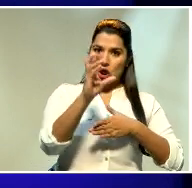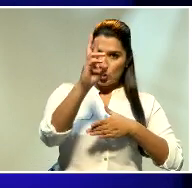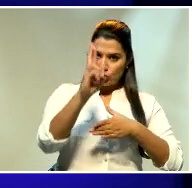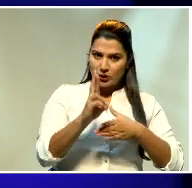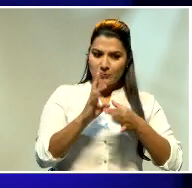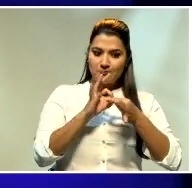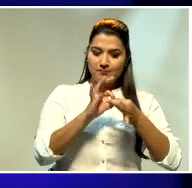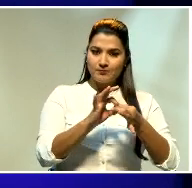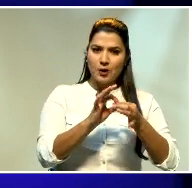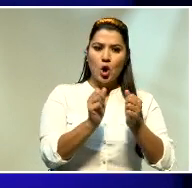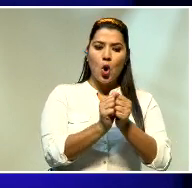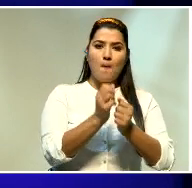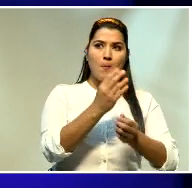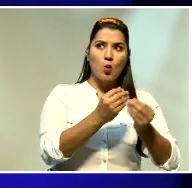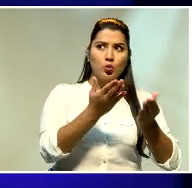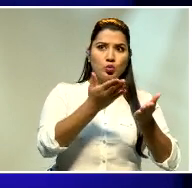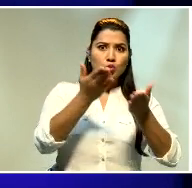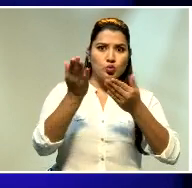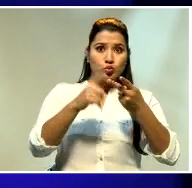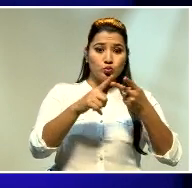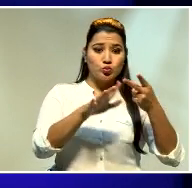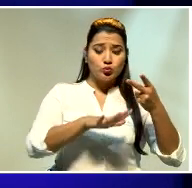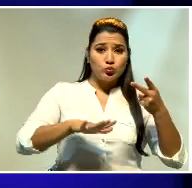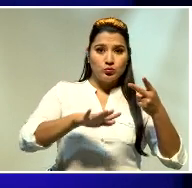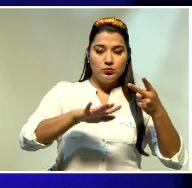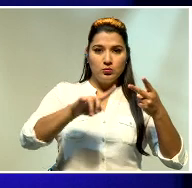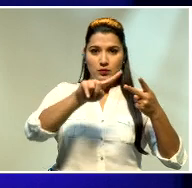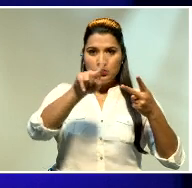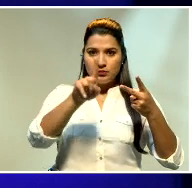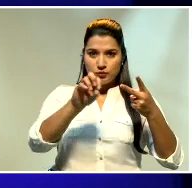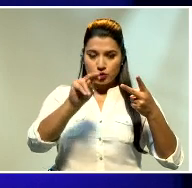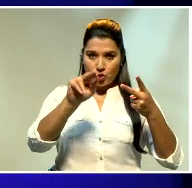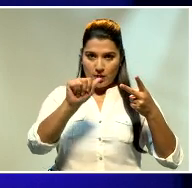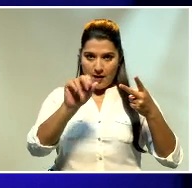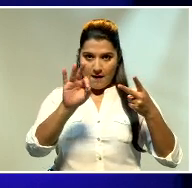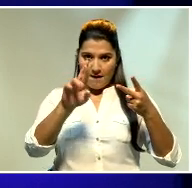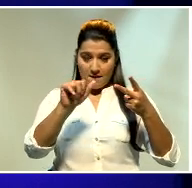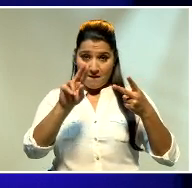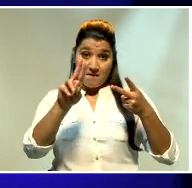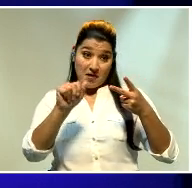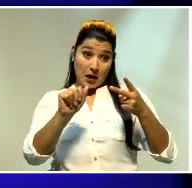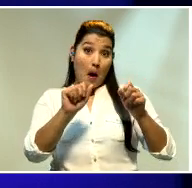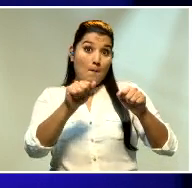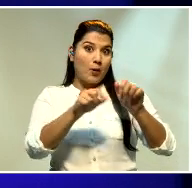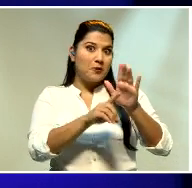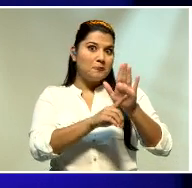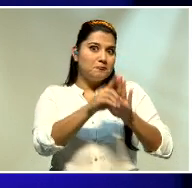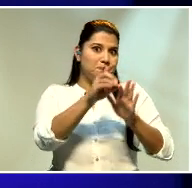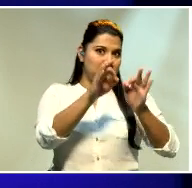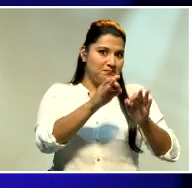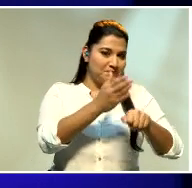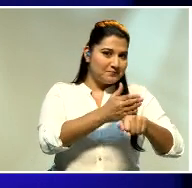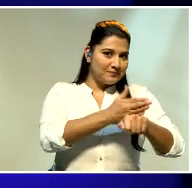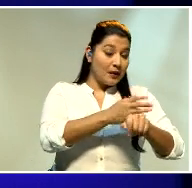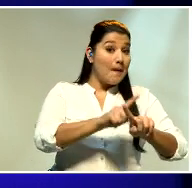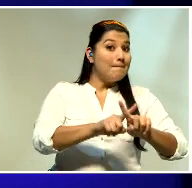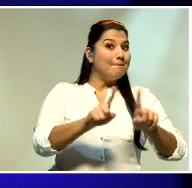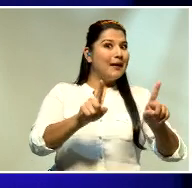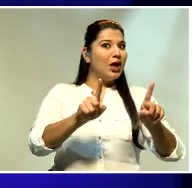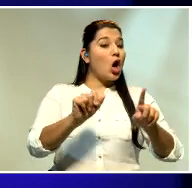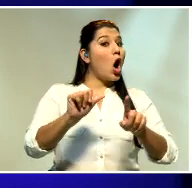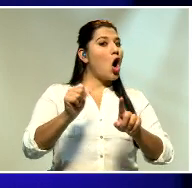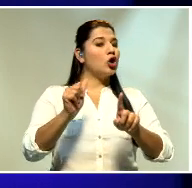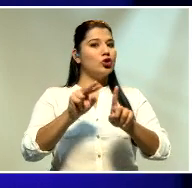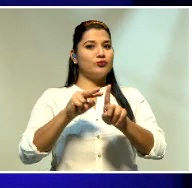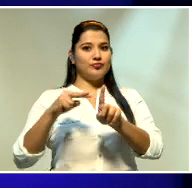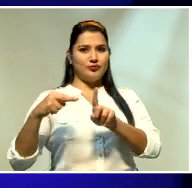las zonas francas tiene índices de relativa prosperidad, pero la fotografía cambia bruscamente si